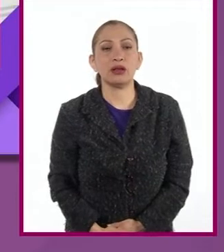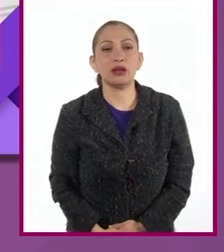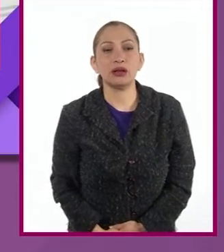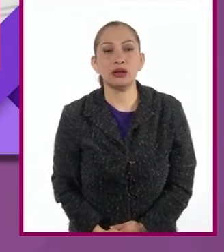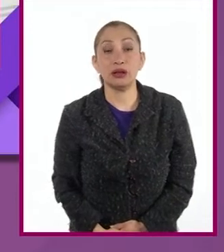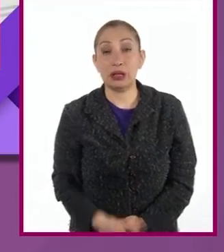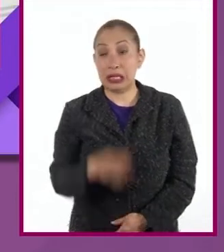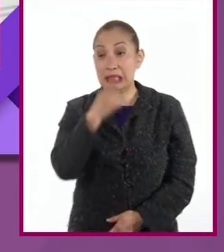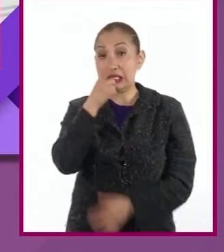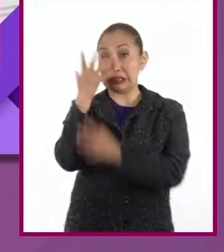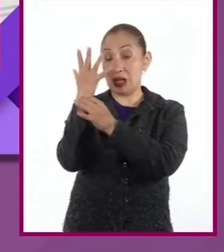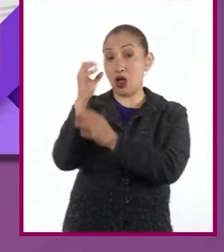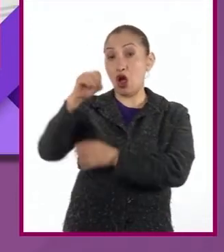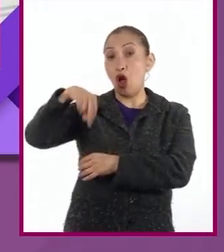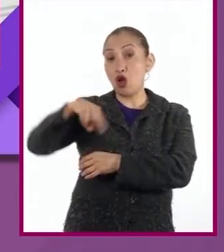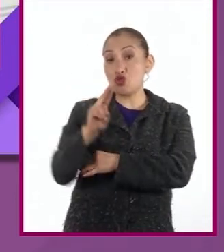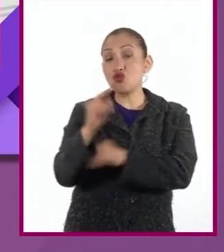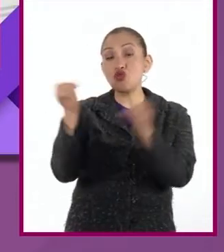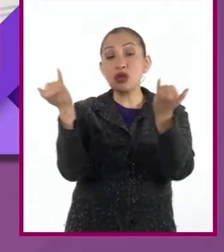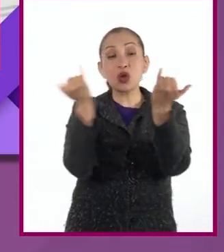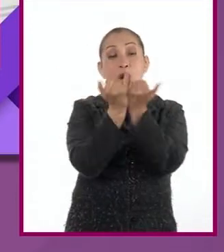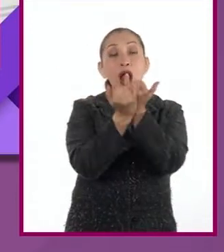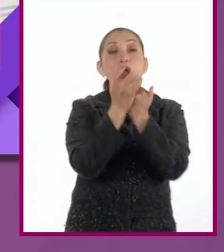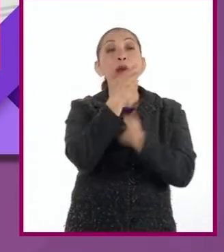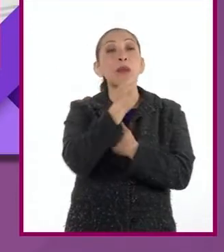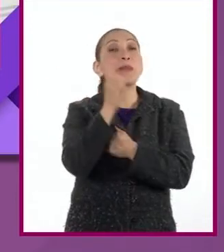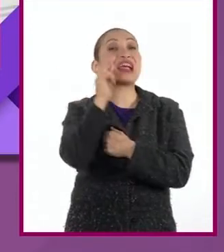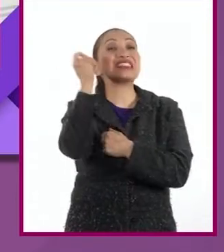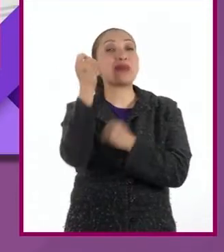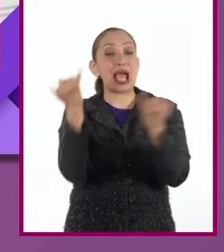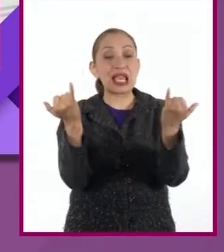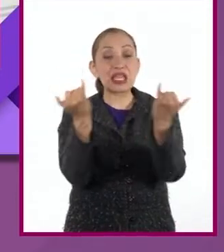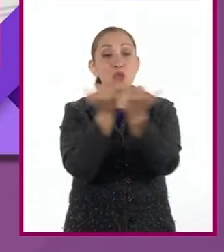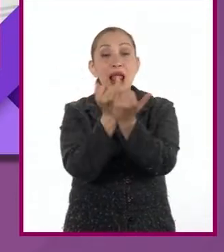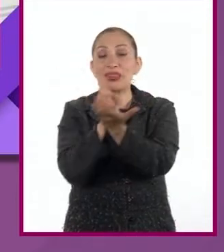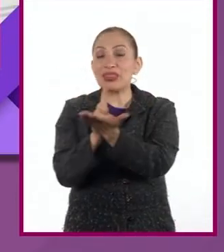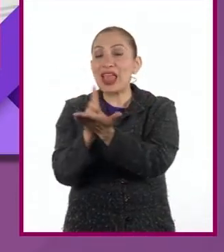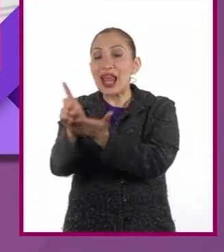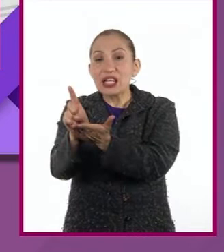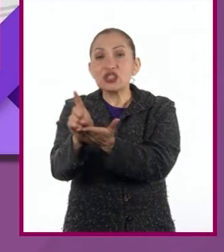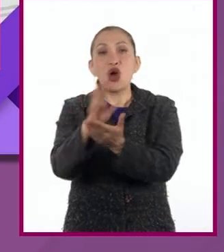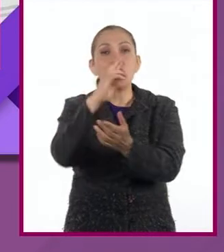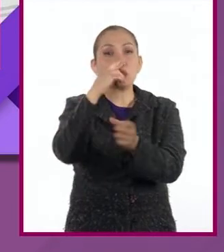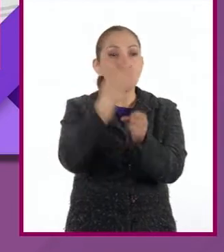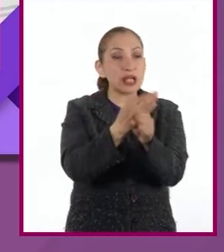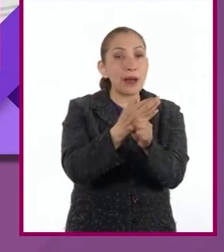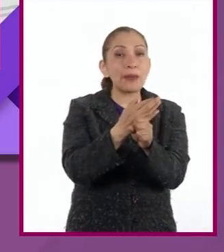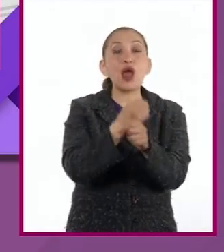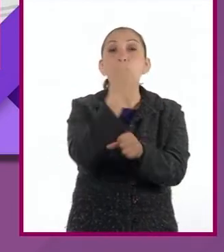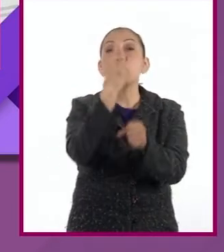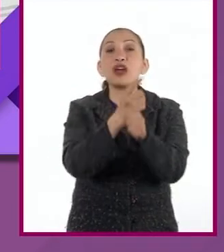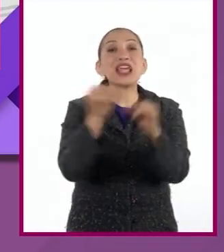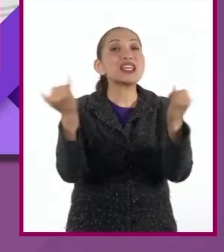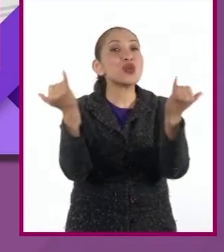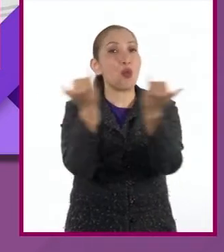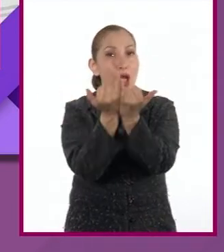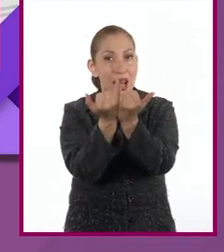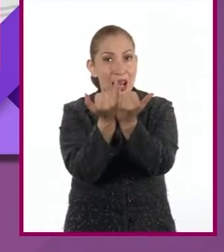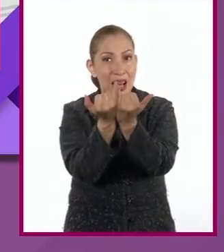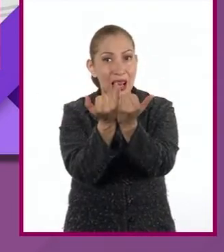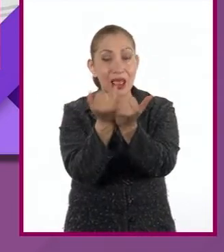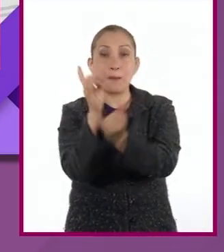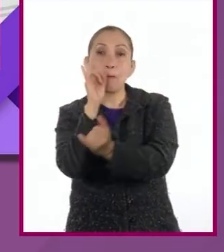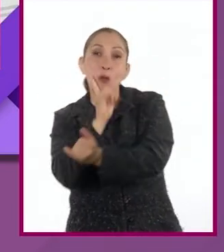Según las Naciones Unidas, la igualdad de género se refiere a la igualdad de derechos, responsabilidades y oportunidades de